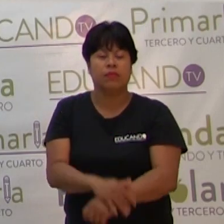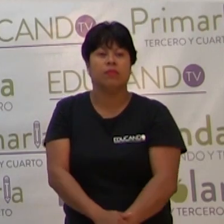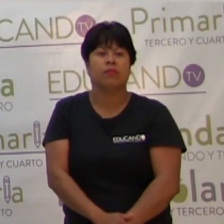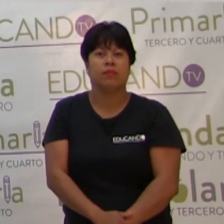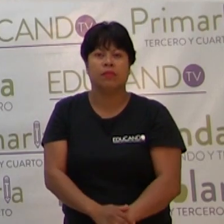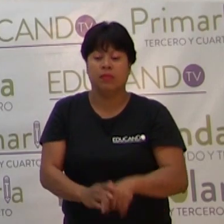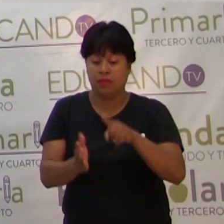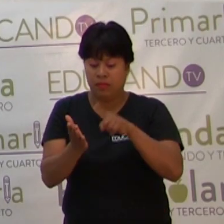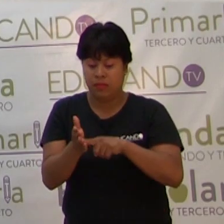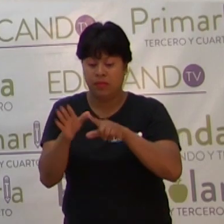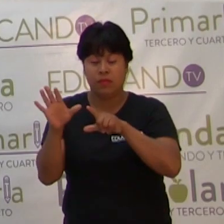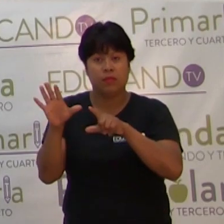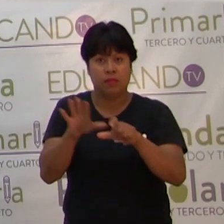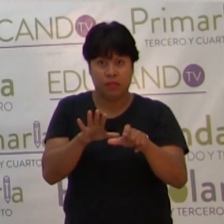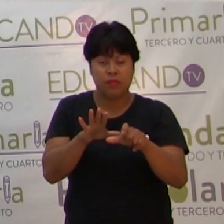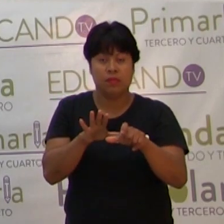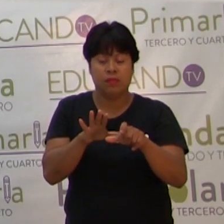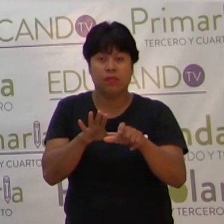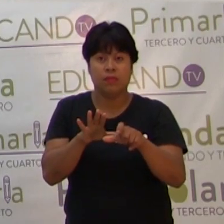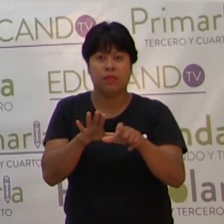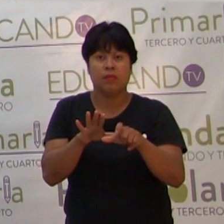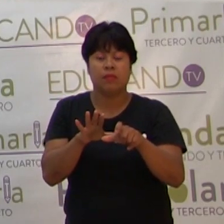A ese número,